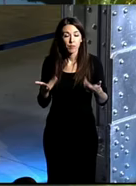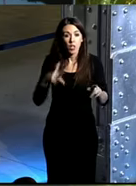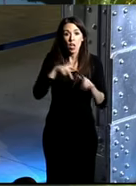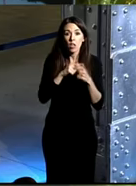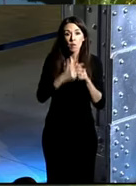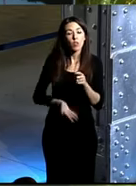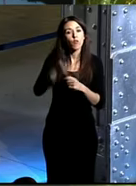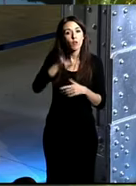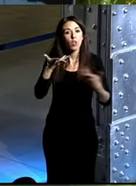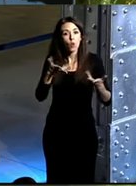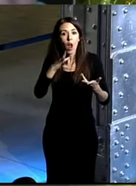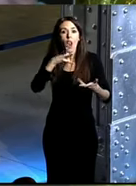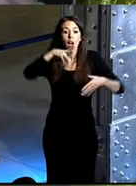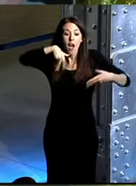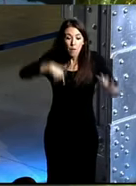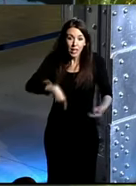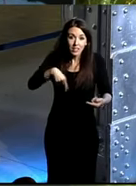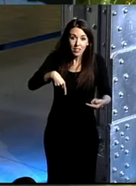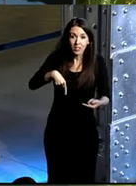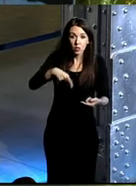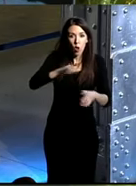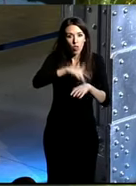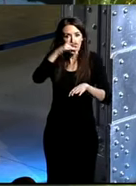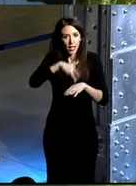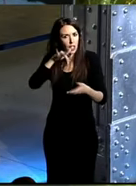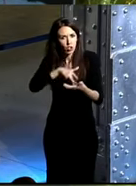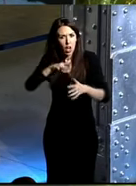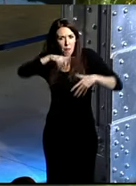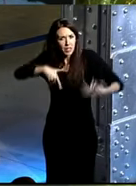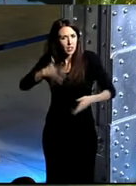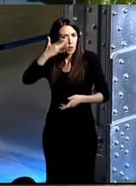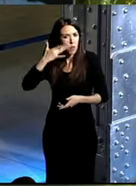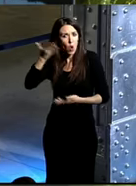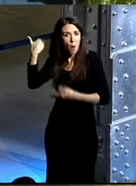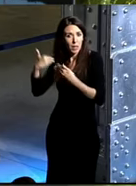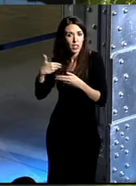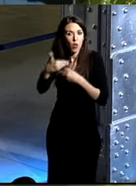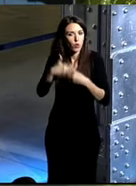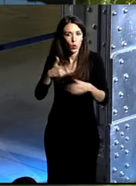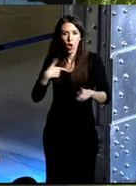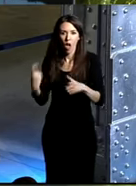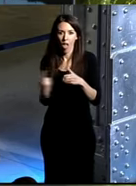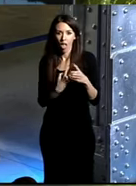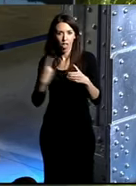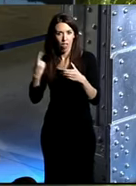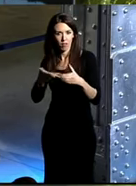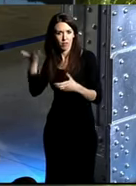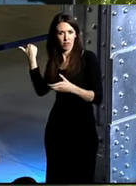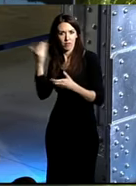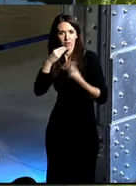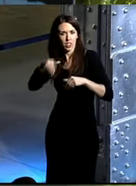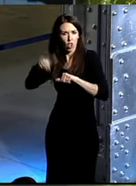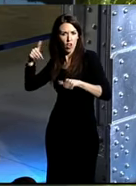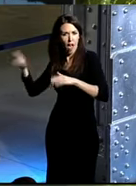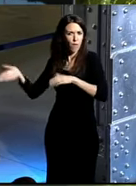herramienta fundamental, que es el presentismo, lo digital genera presente puro y nos aísla del pasado y del futuro. Nos quita la historia y nos